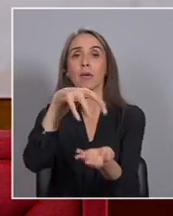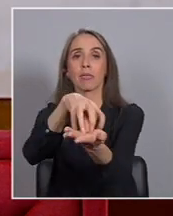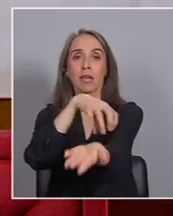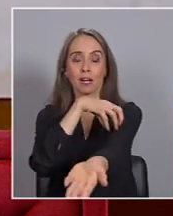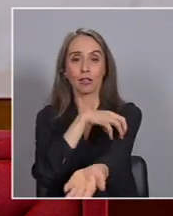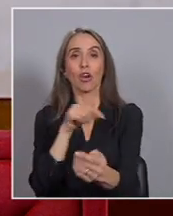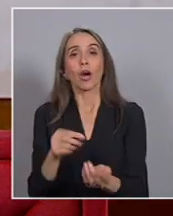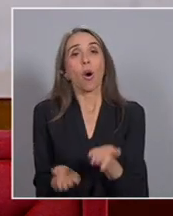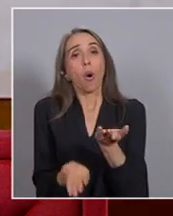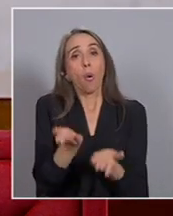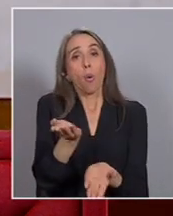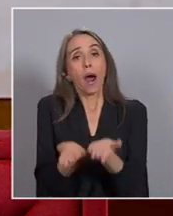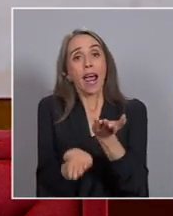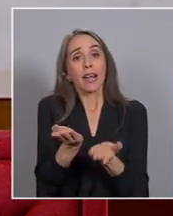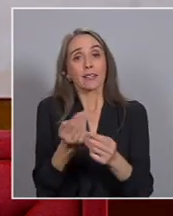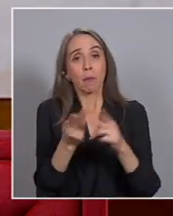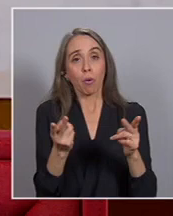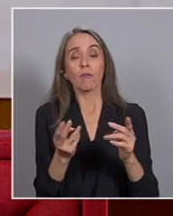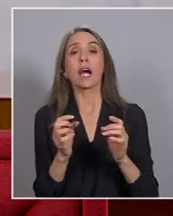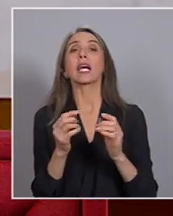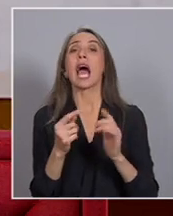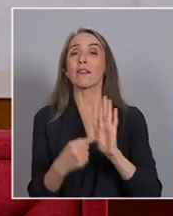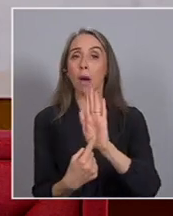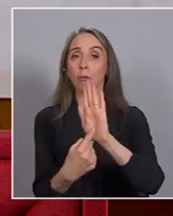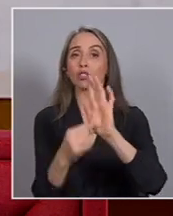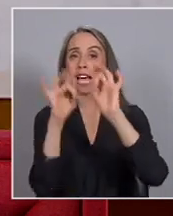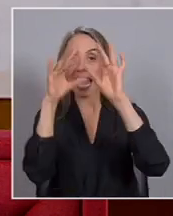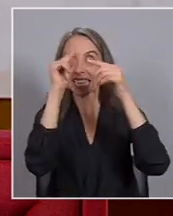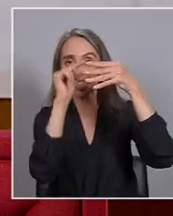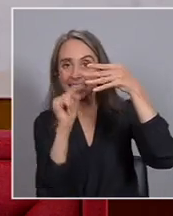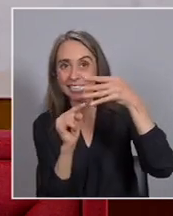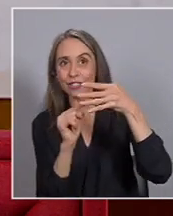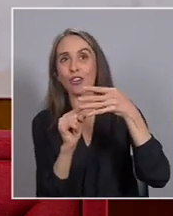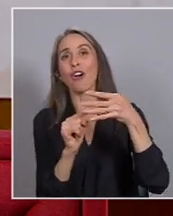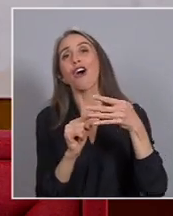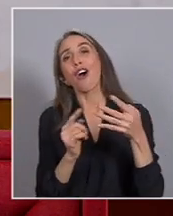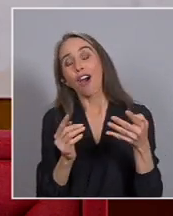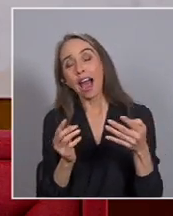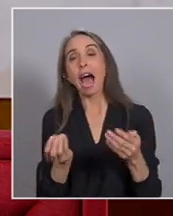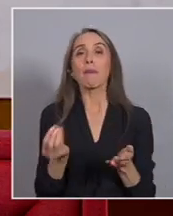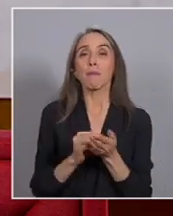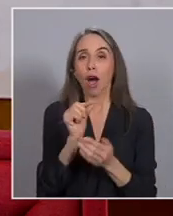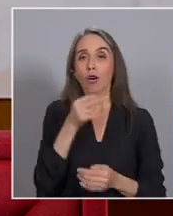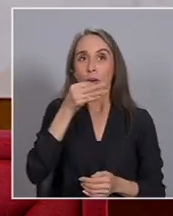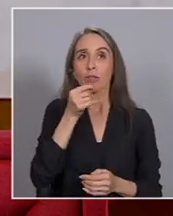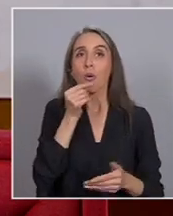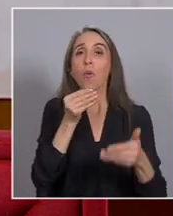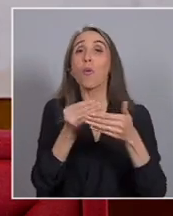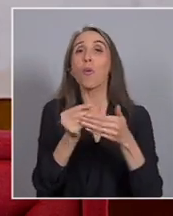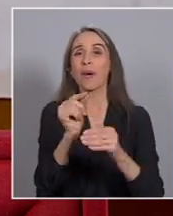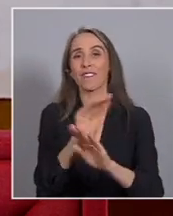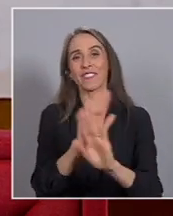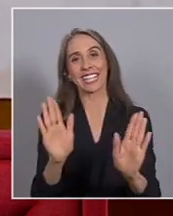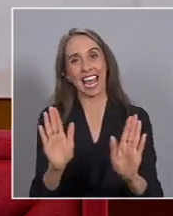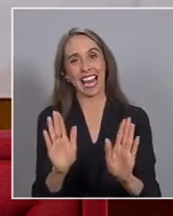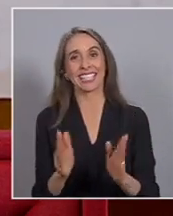Como esta era una cuenta de hechos concretos, había un poquito más que contar, pero ya estamos en la recta final.